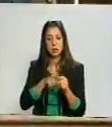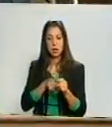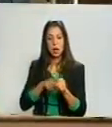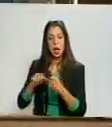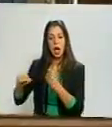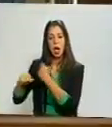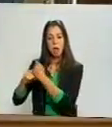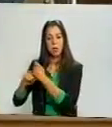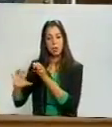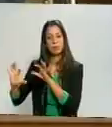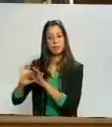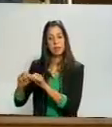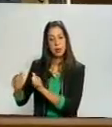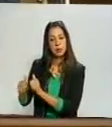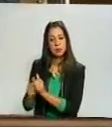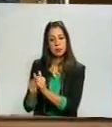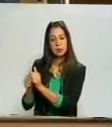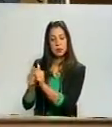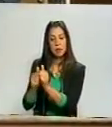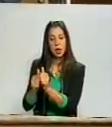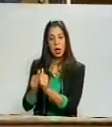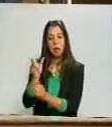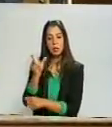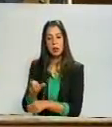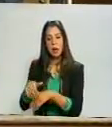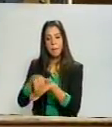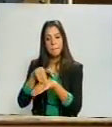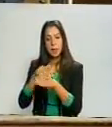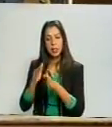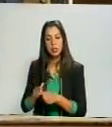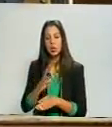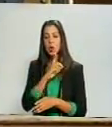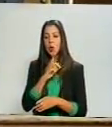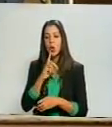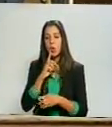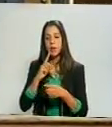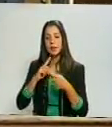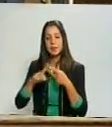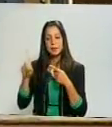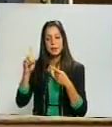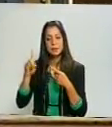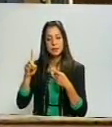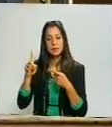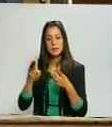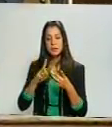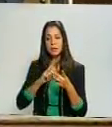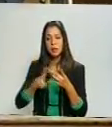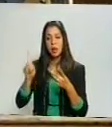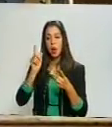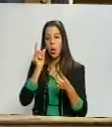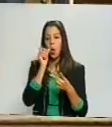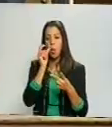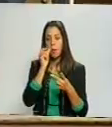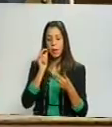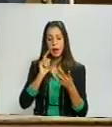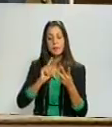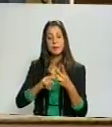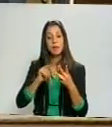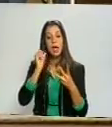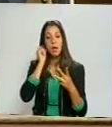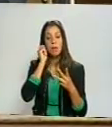Sosa, el constituyente Modesto Ruiz, constituyente Juan Carlos Flores, la